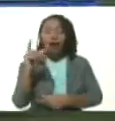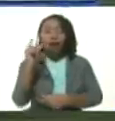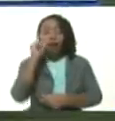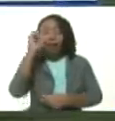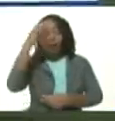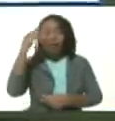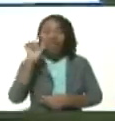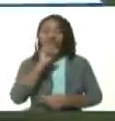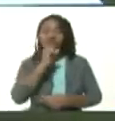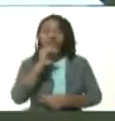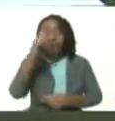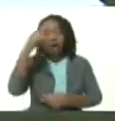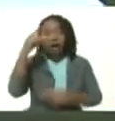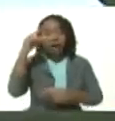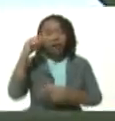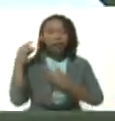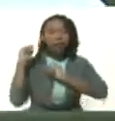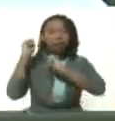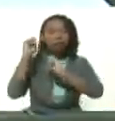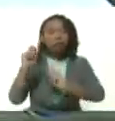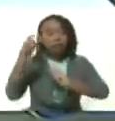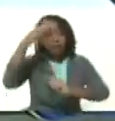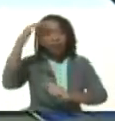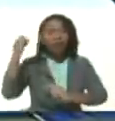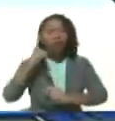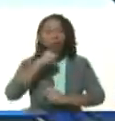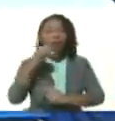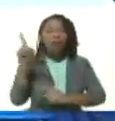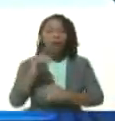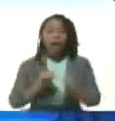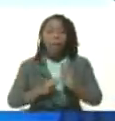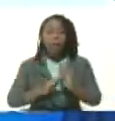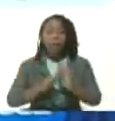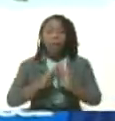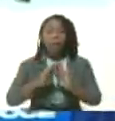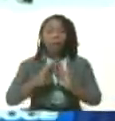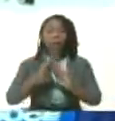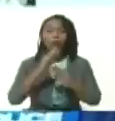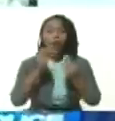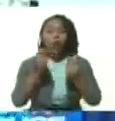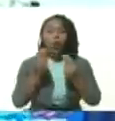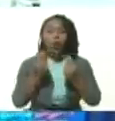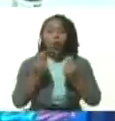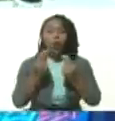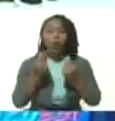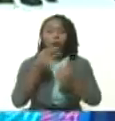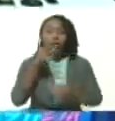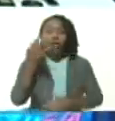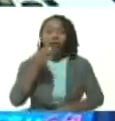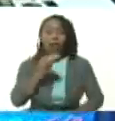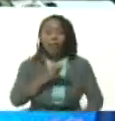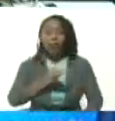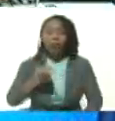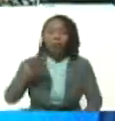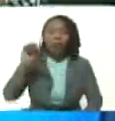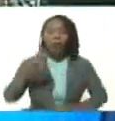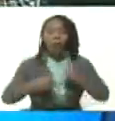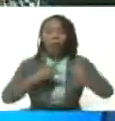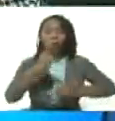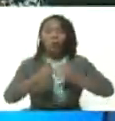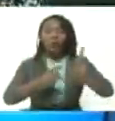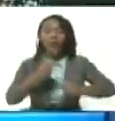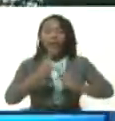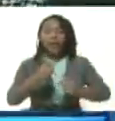de Francisco de Miranda, el crecimiento de la economía real, la economía que produce bienes